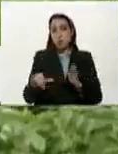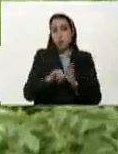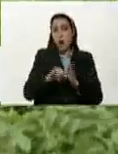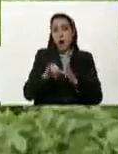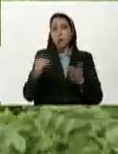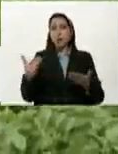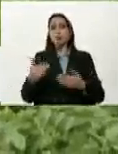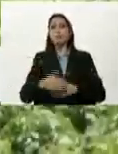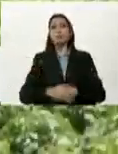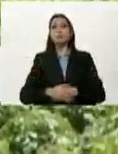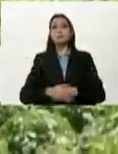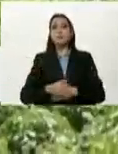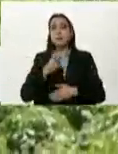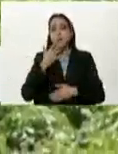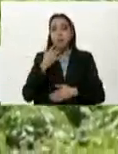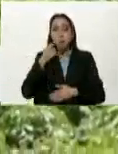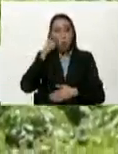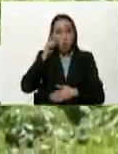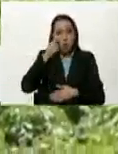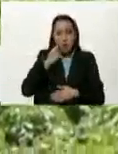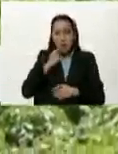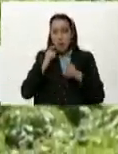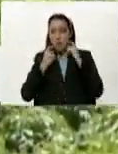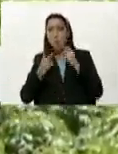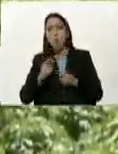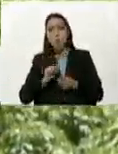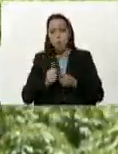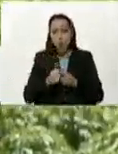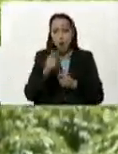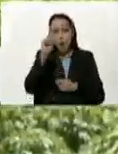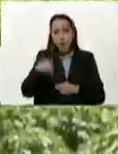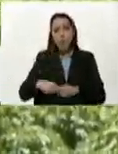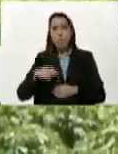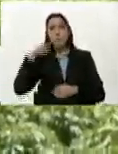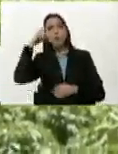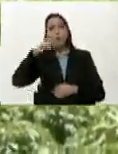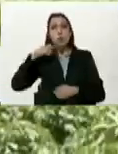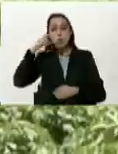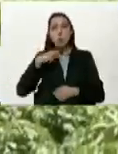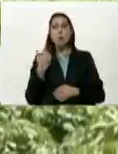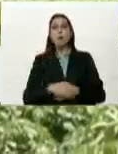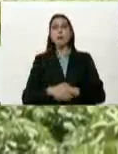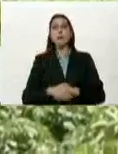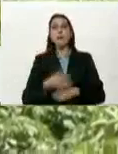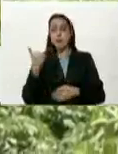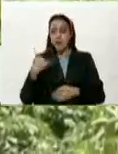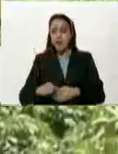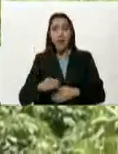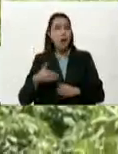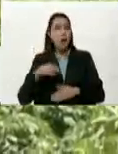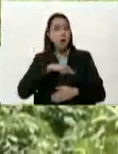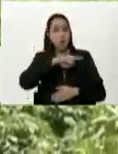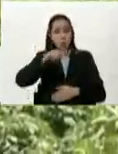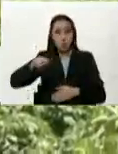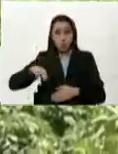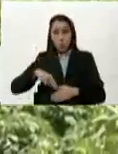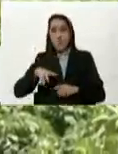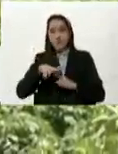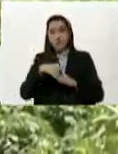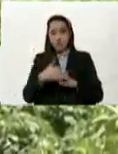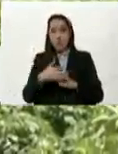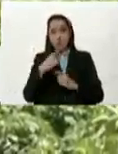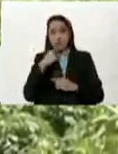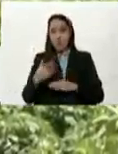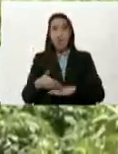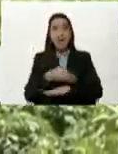rubros como la cebolla como la papa como el tomate qué bueno que efectivamente por nuestra situación ya lo